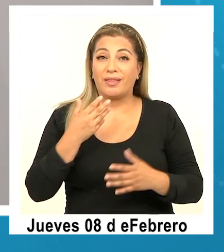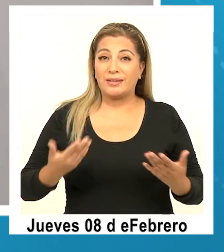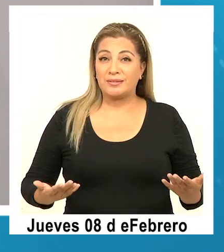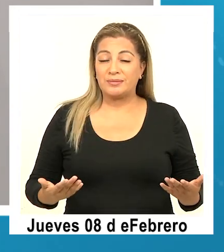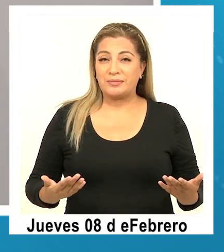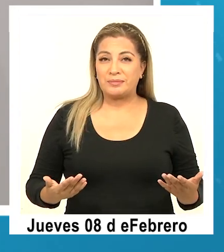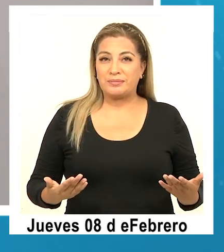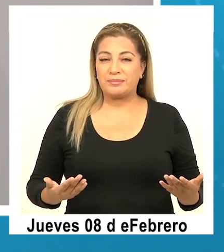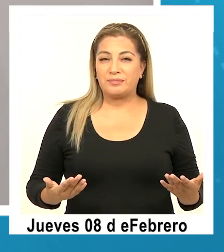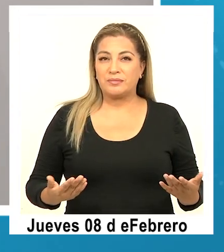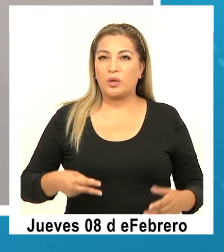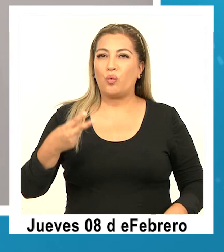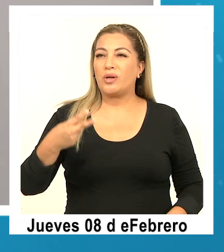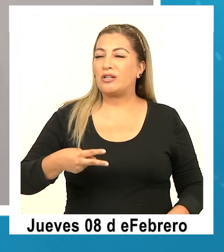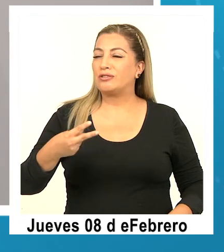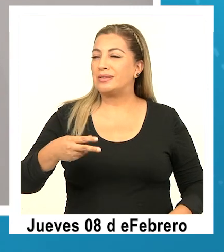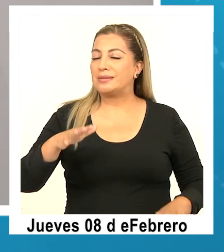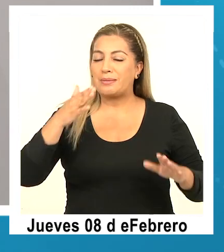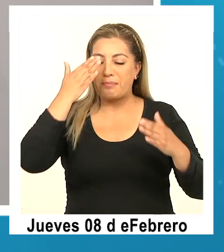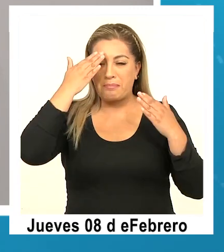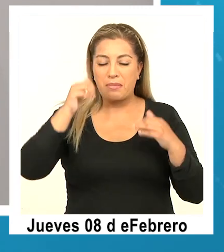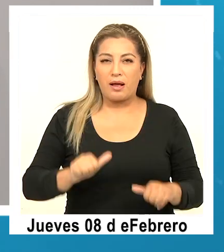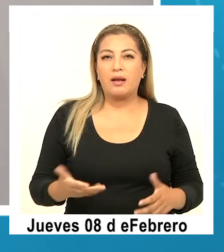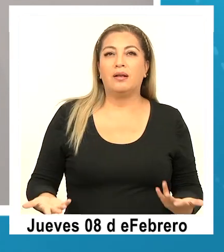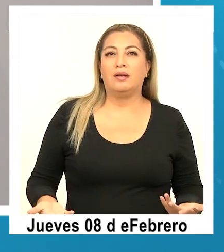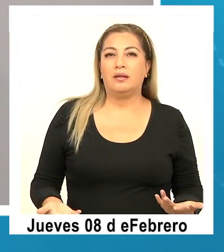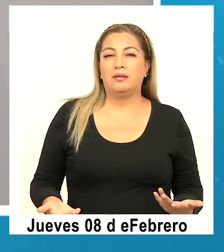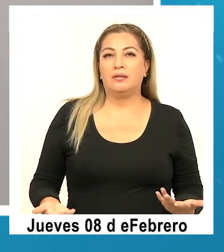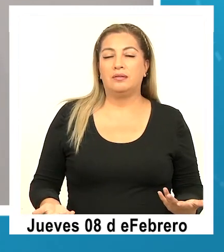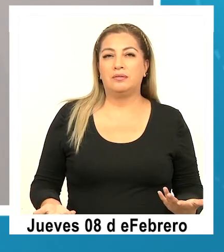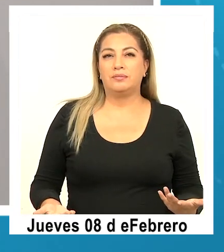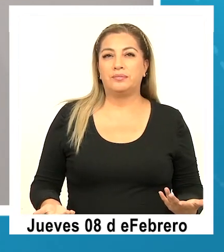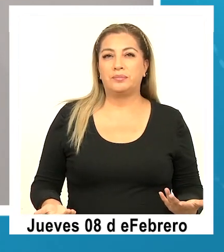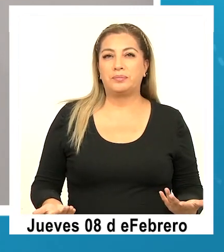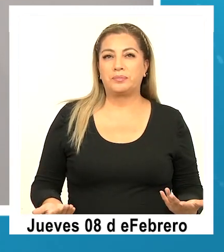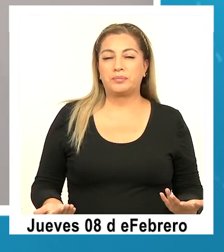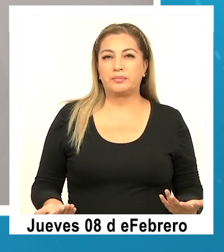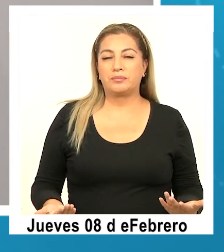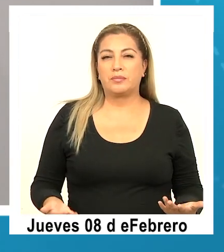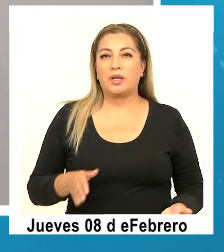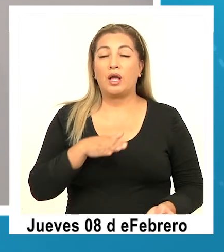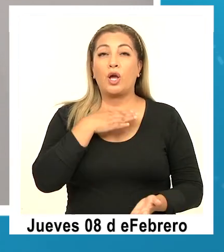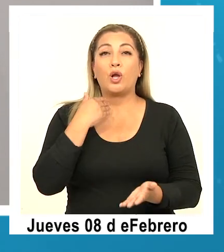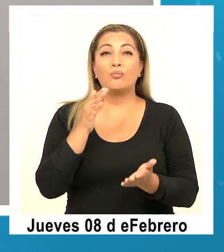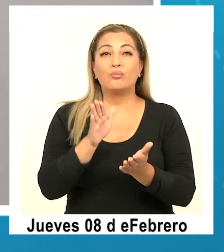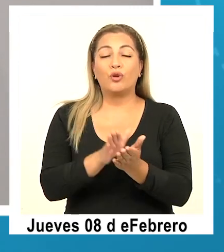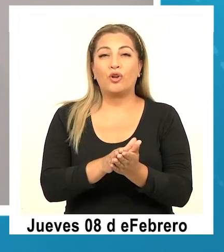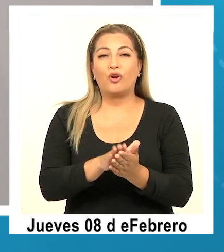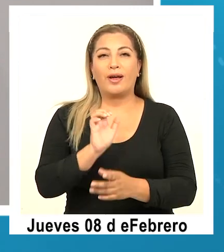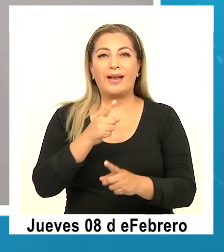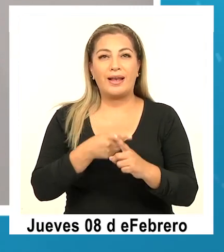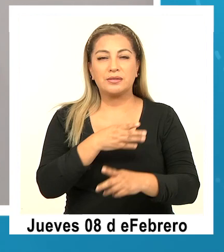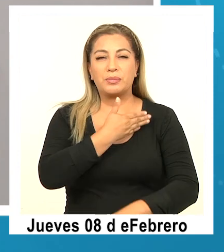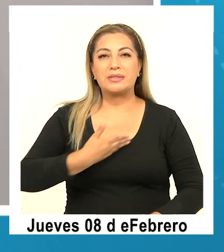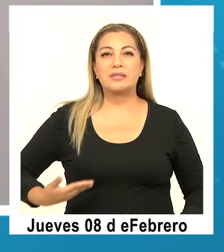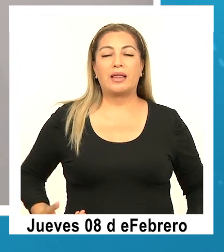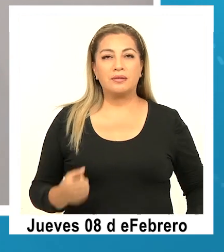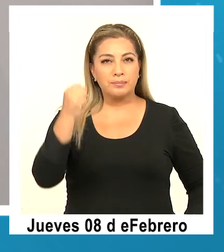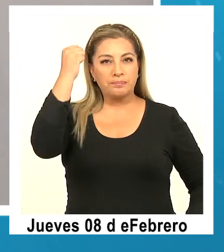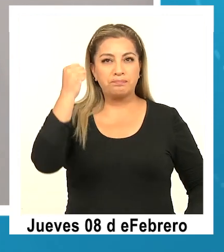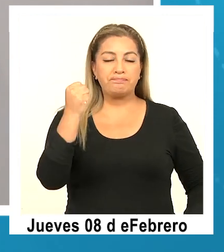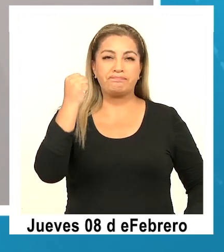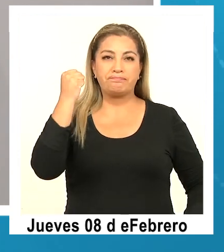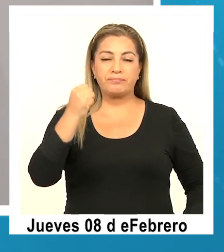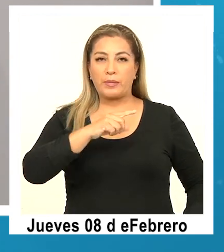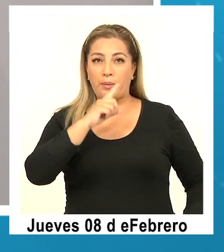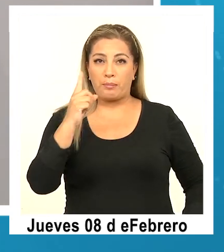llevado a una noticia trágica, ¿cierto?, a este fatal desenlace del expresidente Sebastián Piñera, y